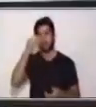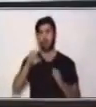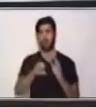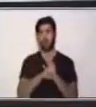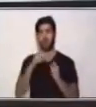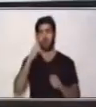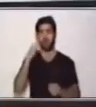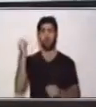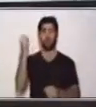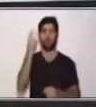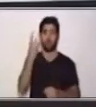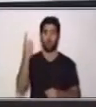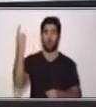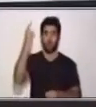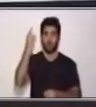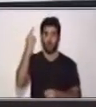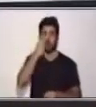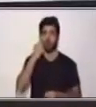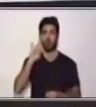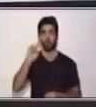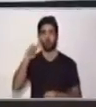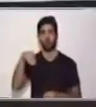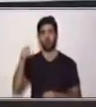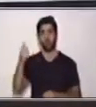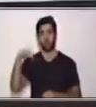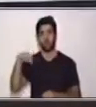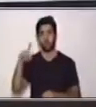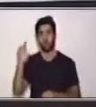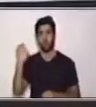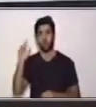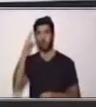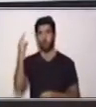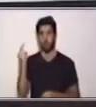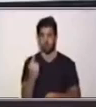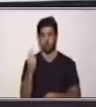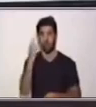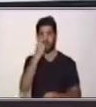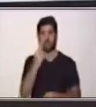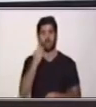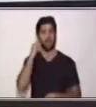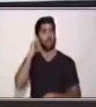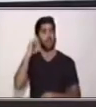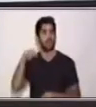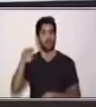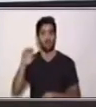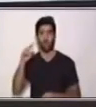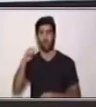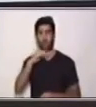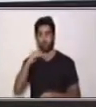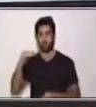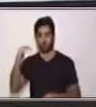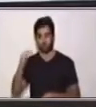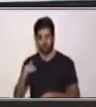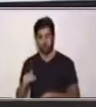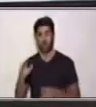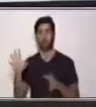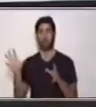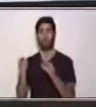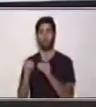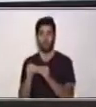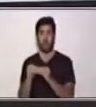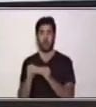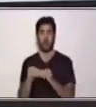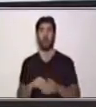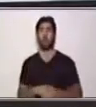tengo sumandos, tengo en este caso signo, y el número que me va a dar es el total.